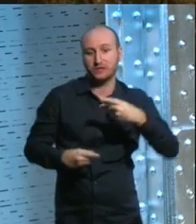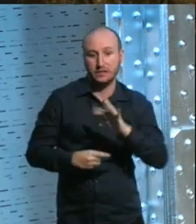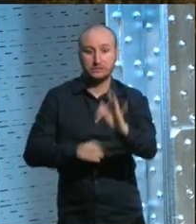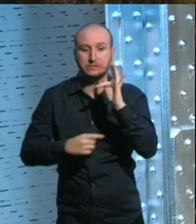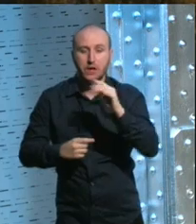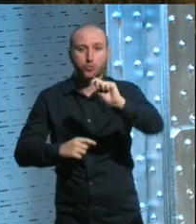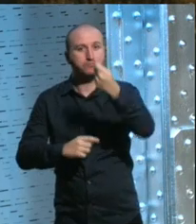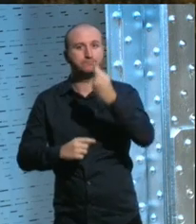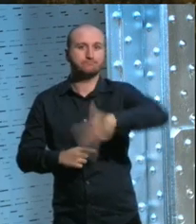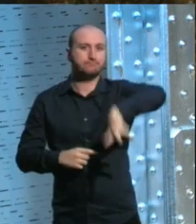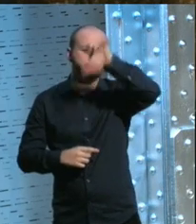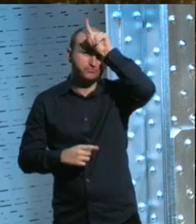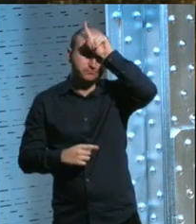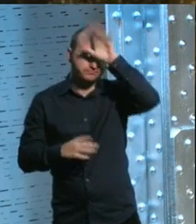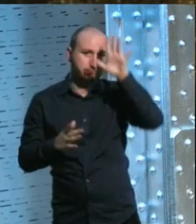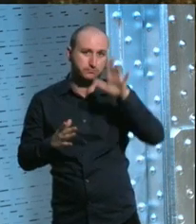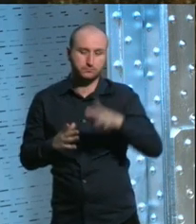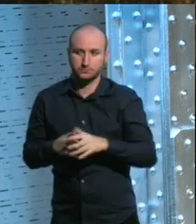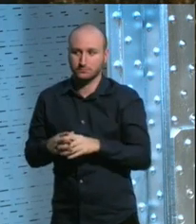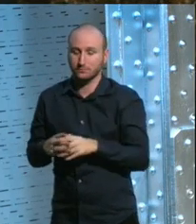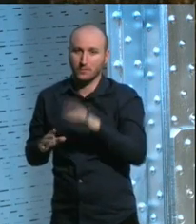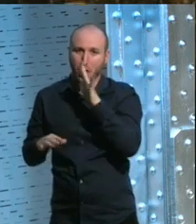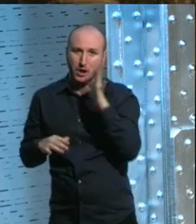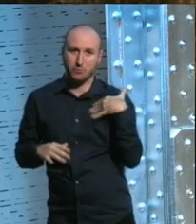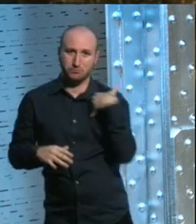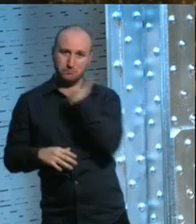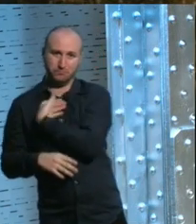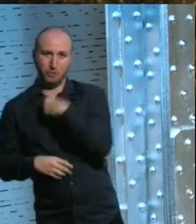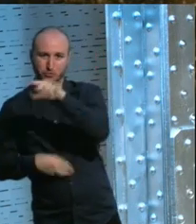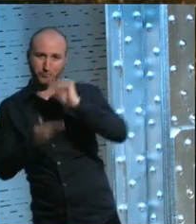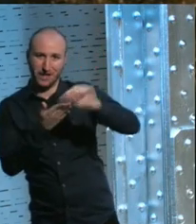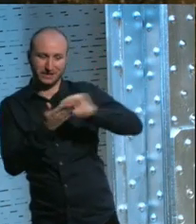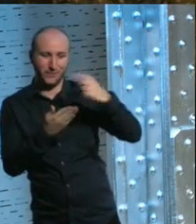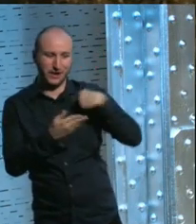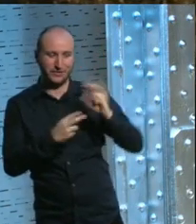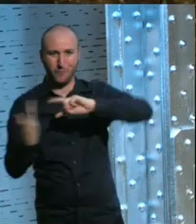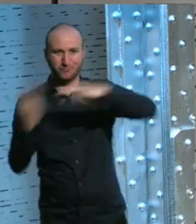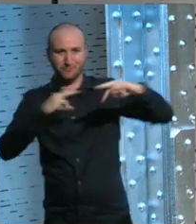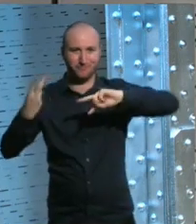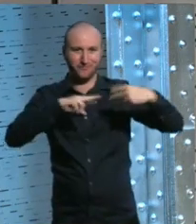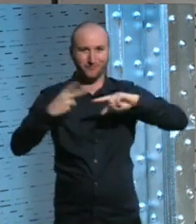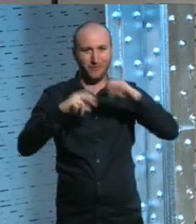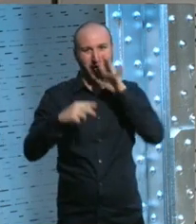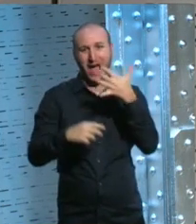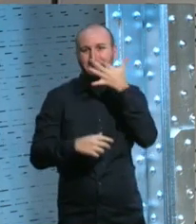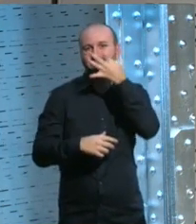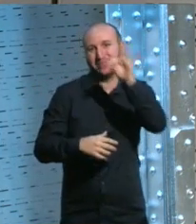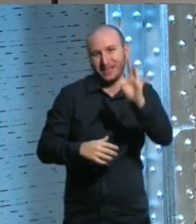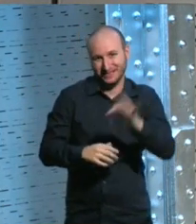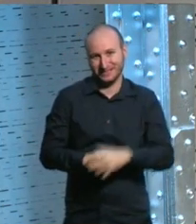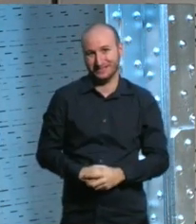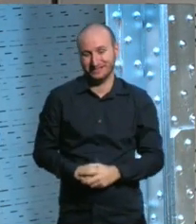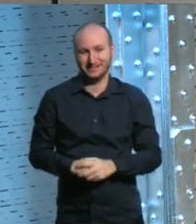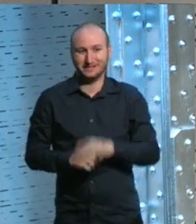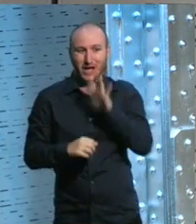tuvieron. Mira, vamos a cambiar de papel. Tú vas a escribir y yo te voy a traducir al francés, aunque